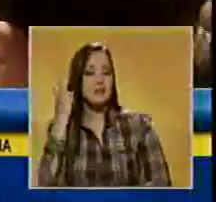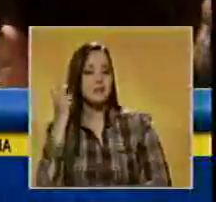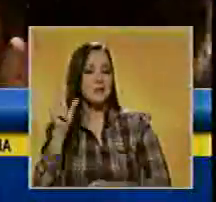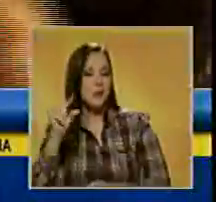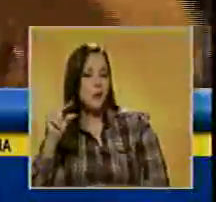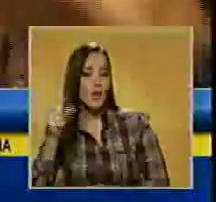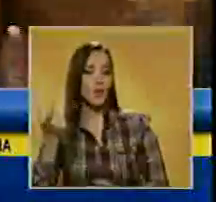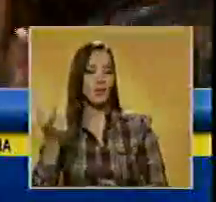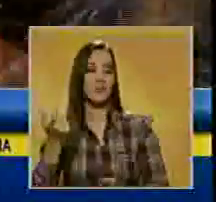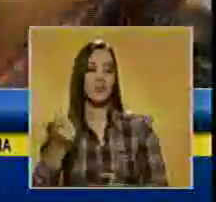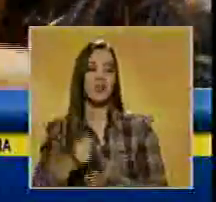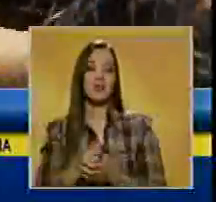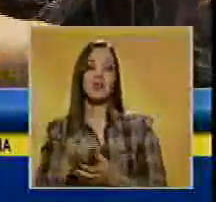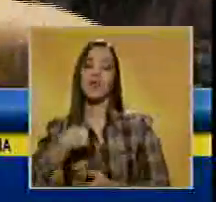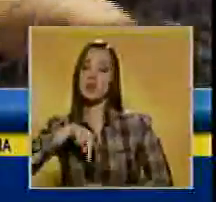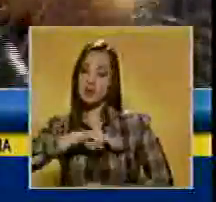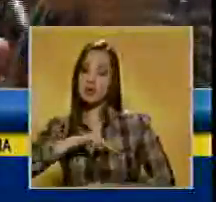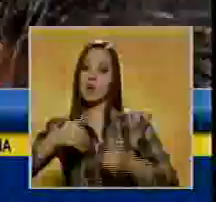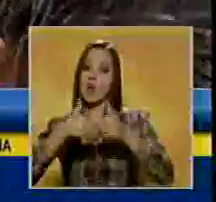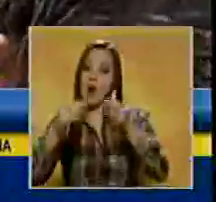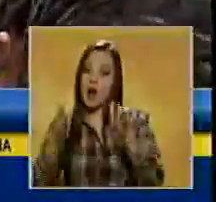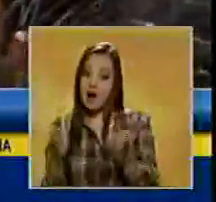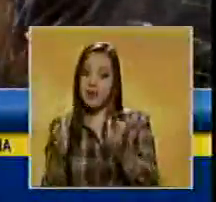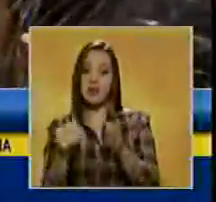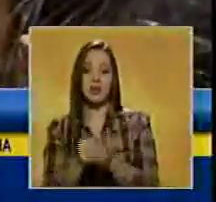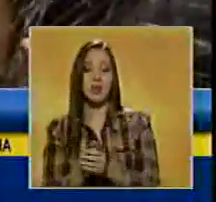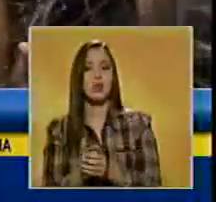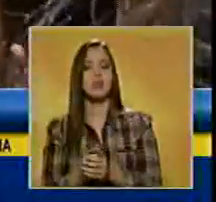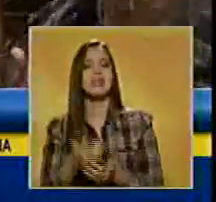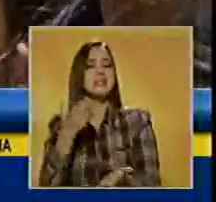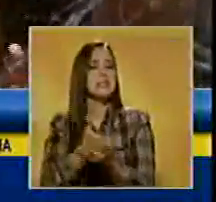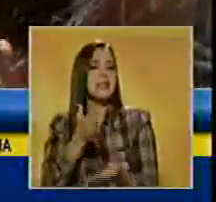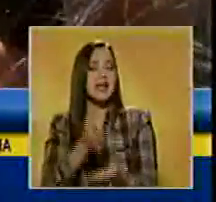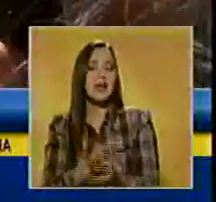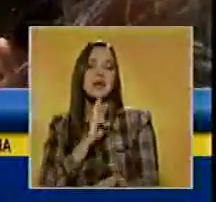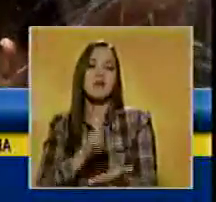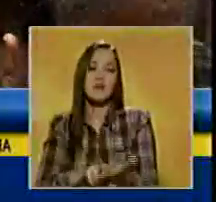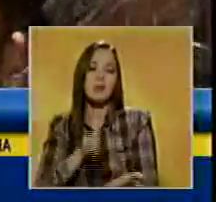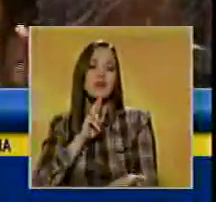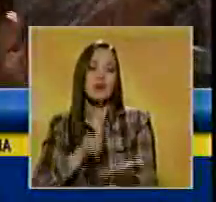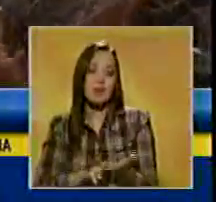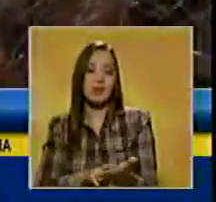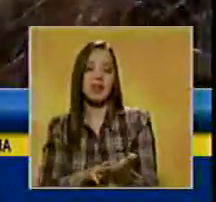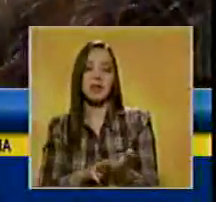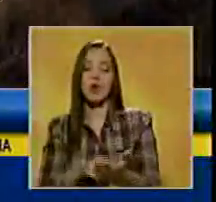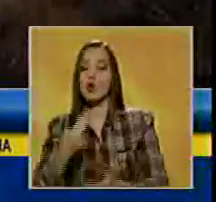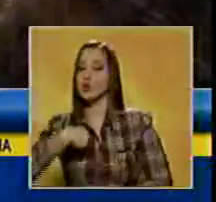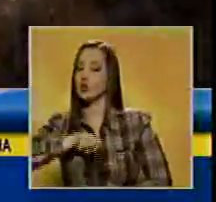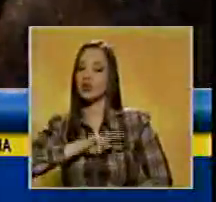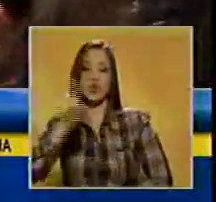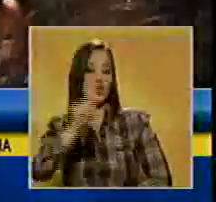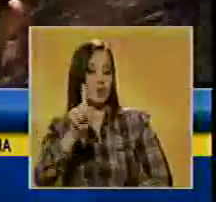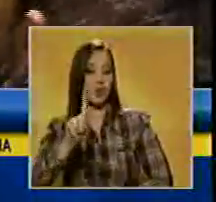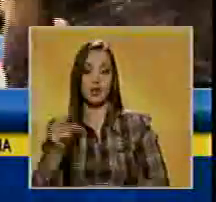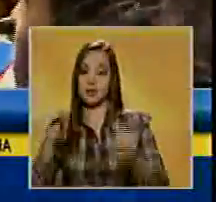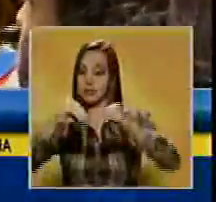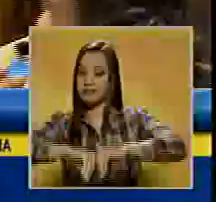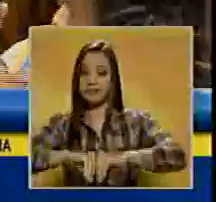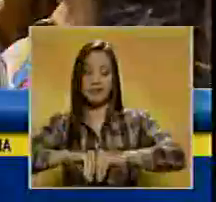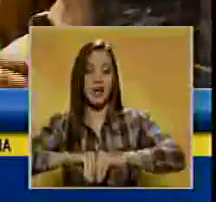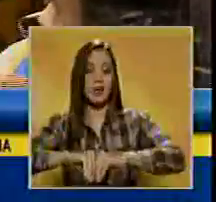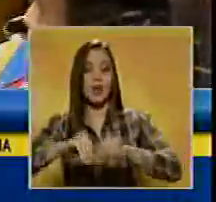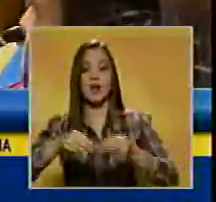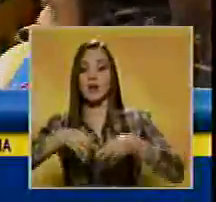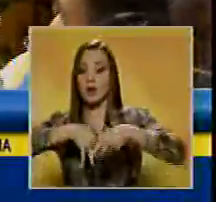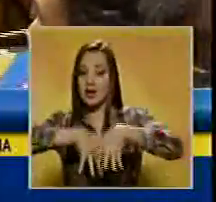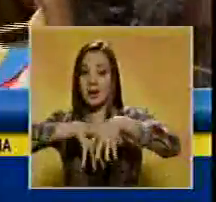todas las muchachas. Lo hemos dicho en múltiples espacios y lo volvemos a decir. No estamos de acuerdo con un mecanismo de selección. Ya,